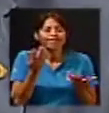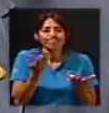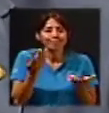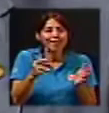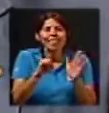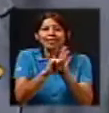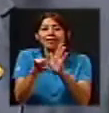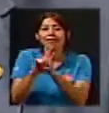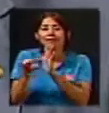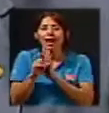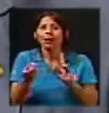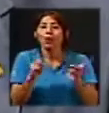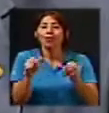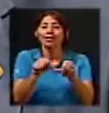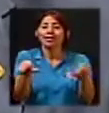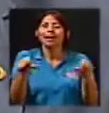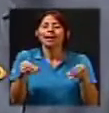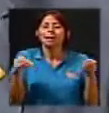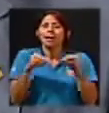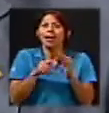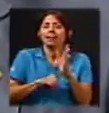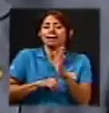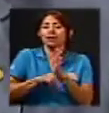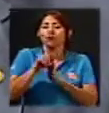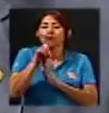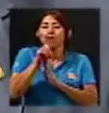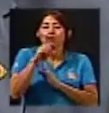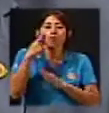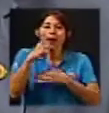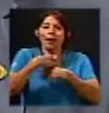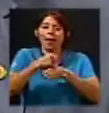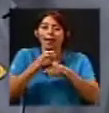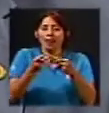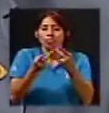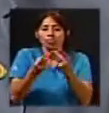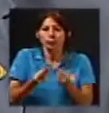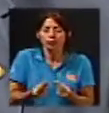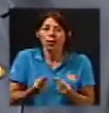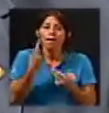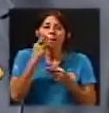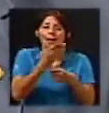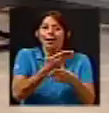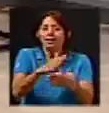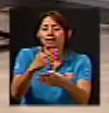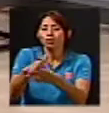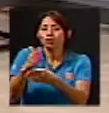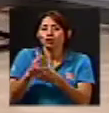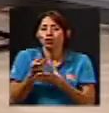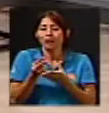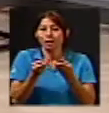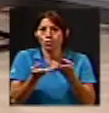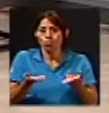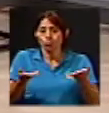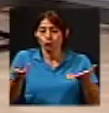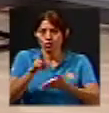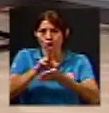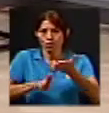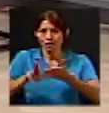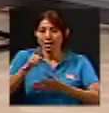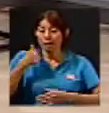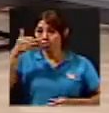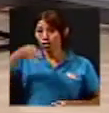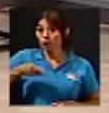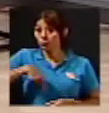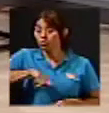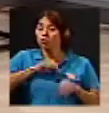mejor desarrollo desde el punto de vista presupuestario, de elaboración de presupuesto, de distribución de recursos que la universidad tiene. Y en eso creo que nosotros podemos